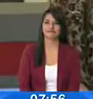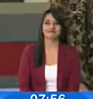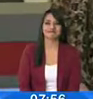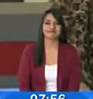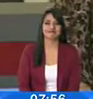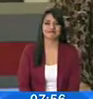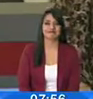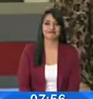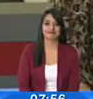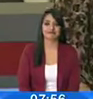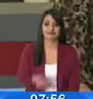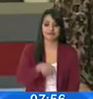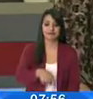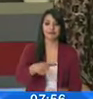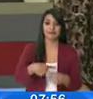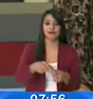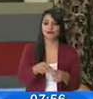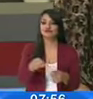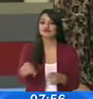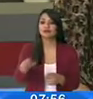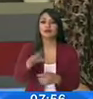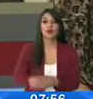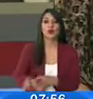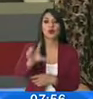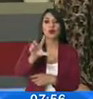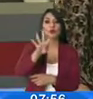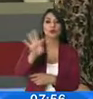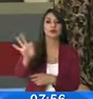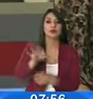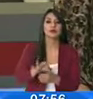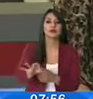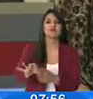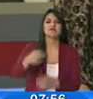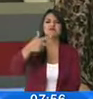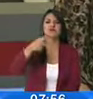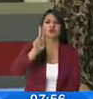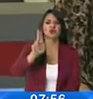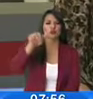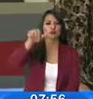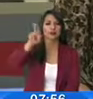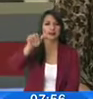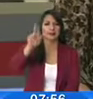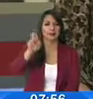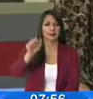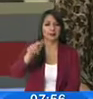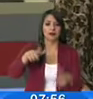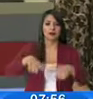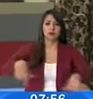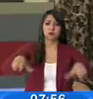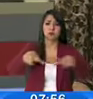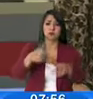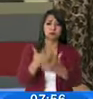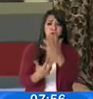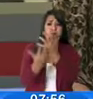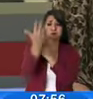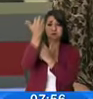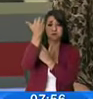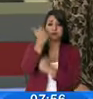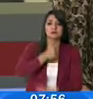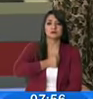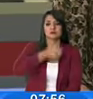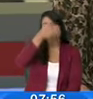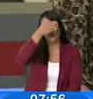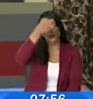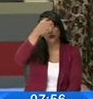A unos 49 kilómetros al norte de Loja se encuentra la parroquia rural Chuquiribamba, la misma que por su arquitectura antigua es considerada como